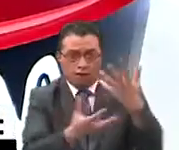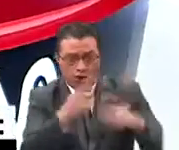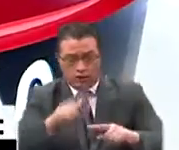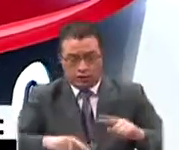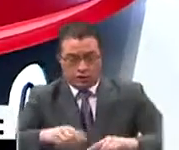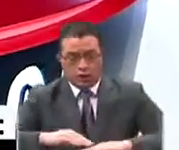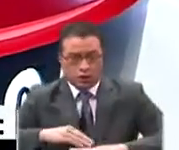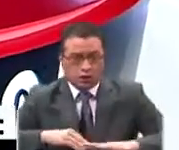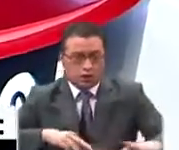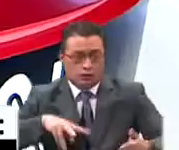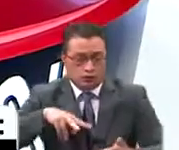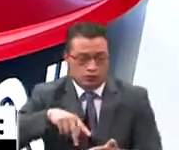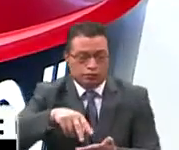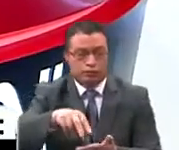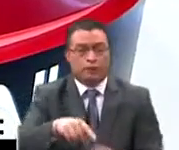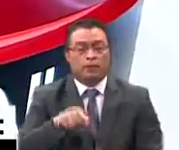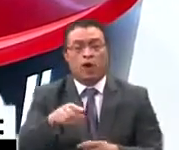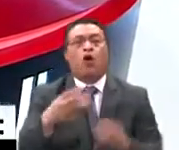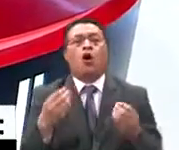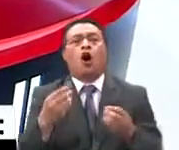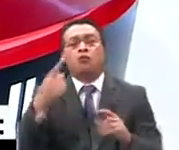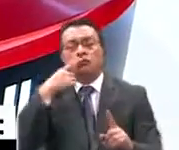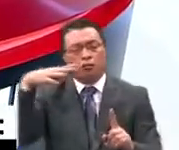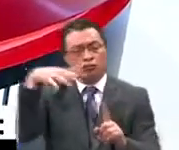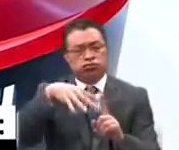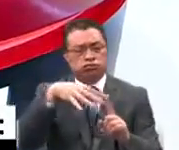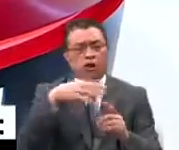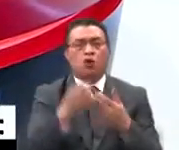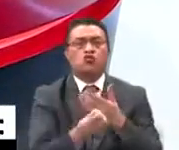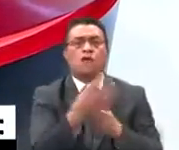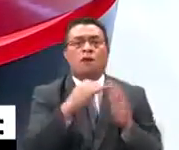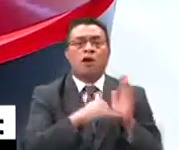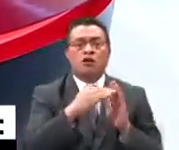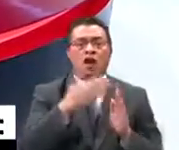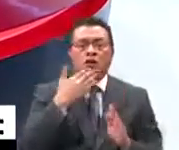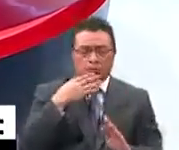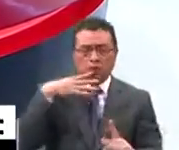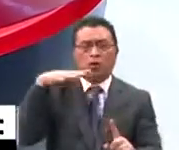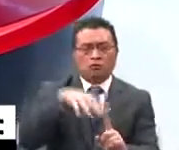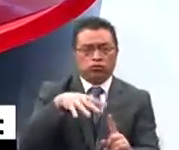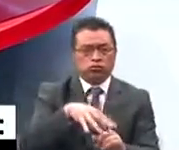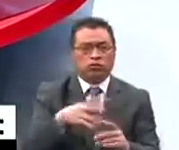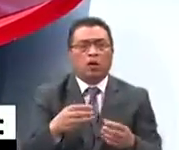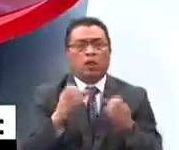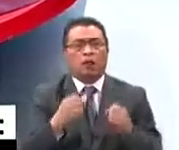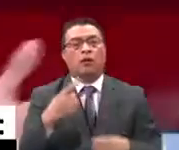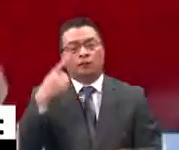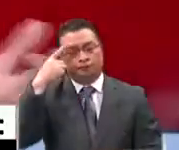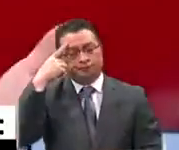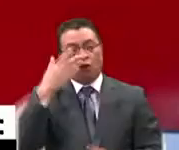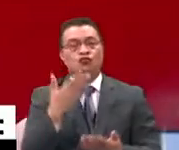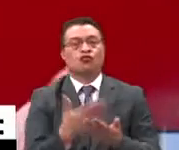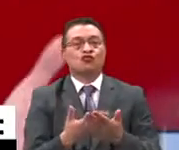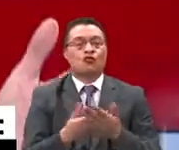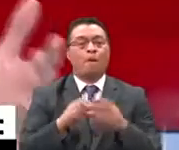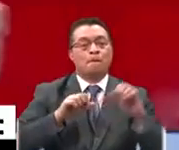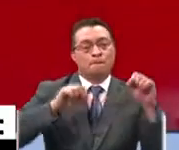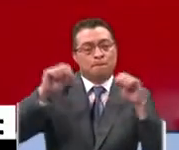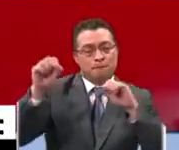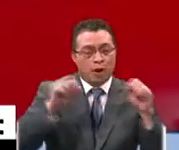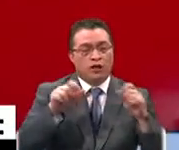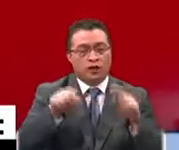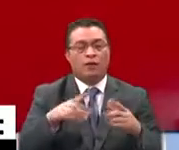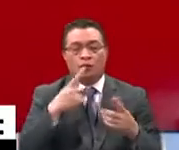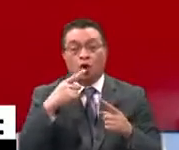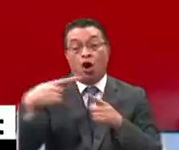¿Y cómo entienden entonces ustedes las críticas que han llegado incluso desde la nueva mayoría, por ejemplo? Porque uno podría interpretar como aprovechamiento político, si usted quisiera, lo que